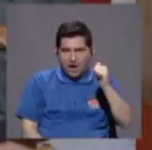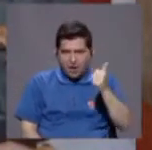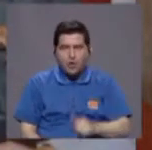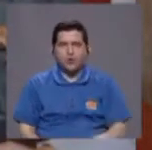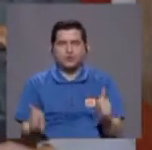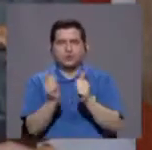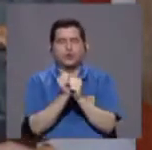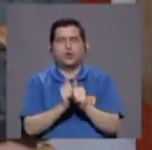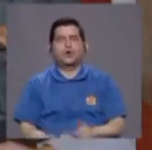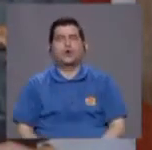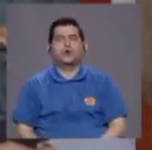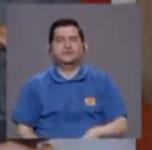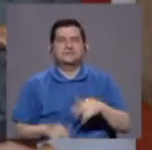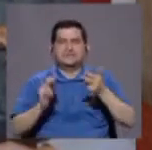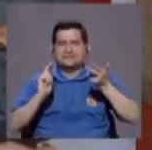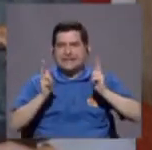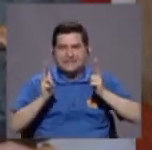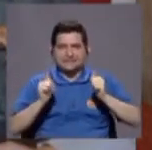Texas. Texas.